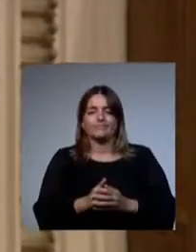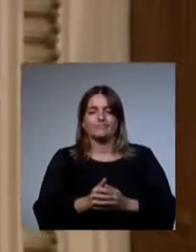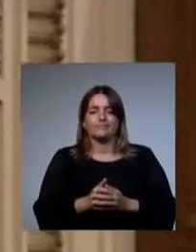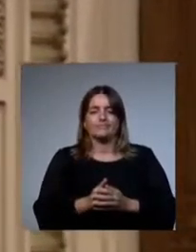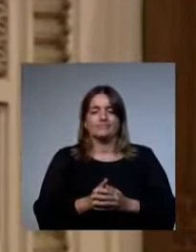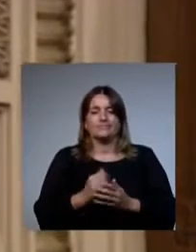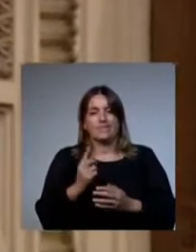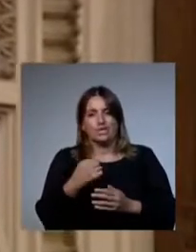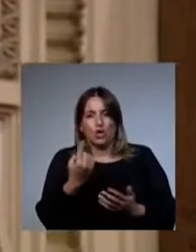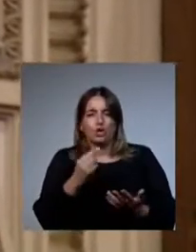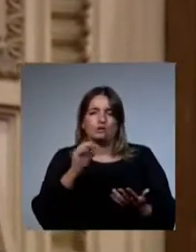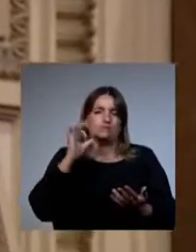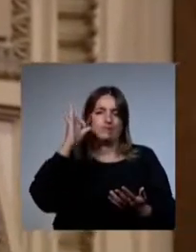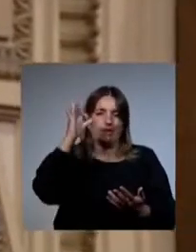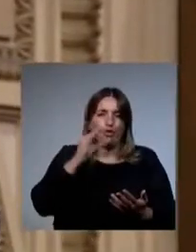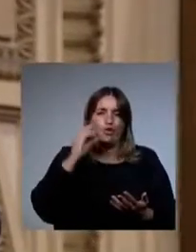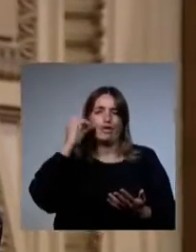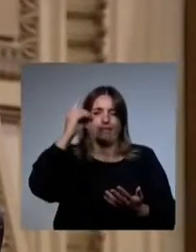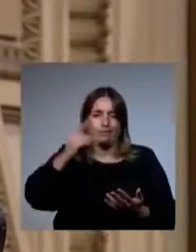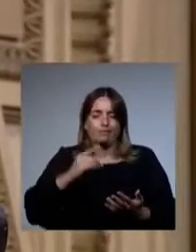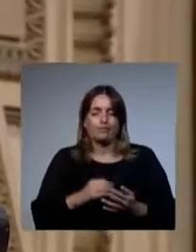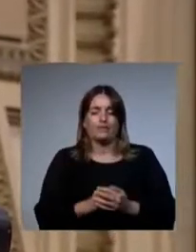señoras y señores legisladores,